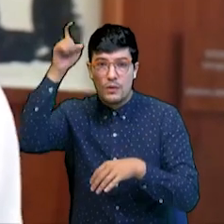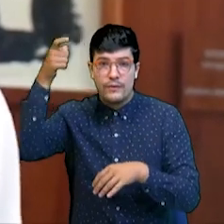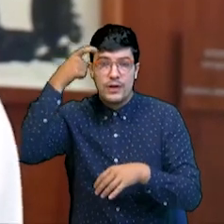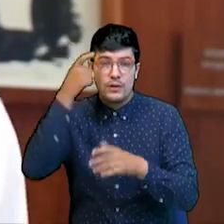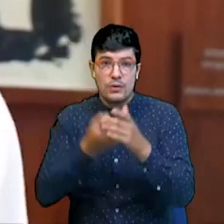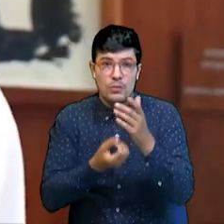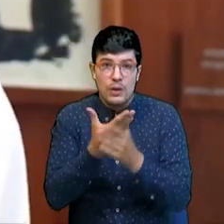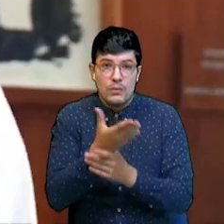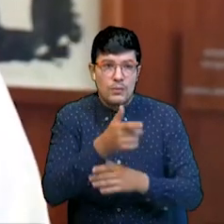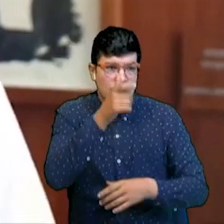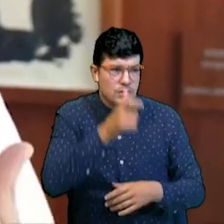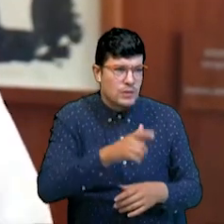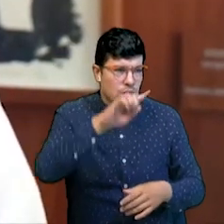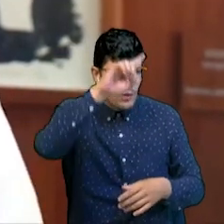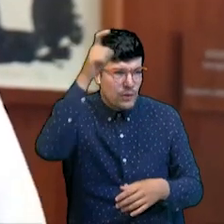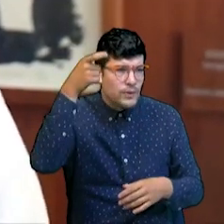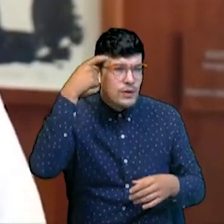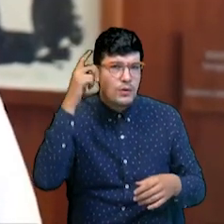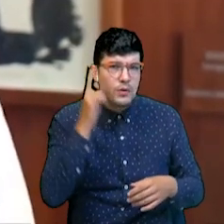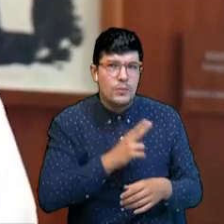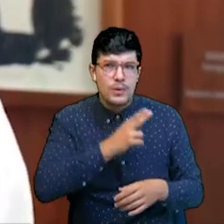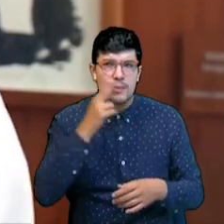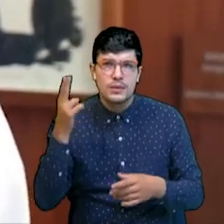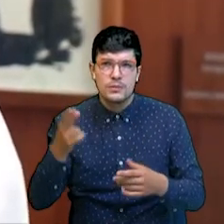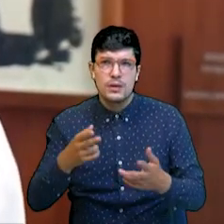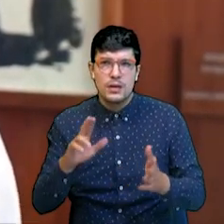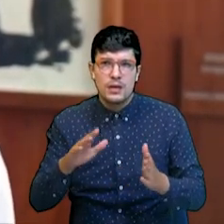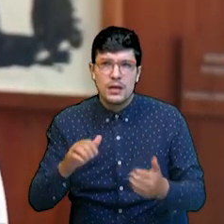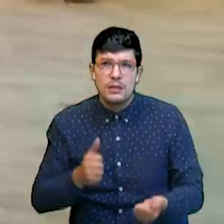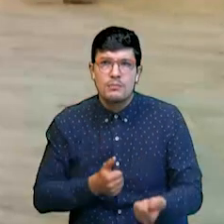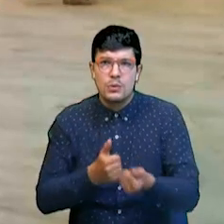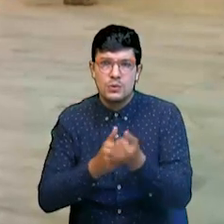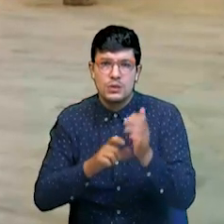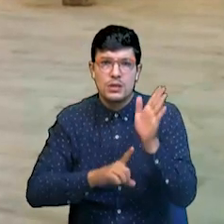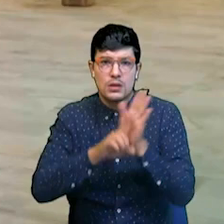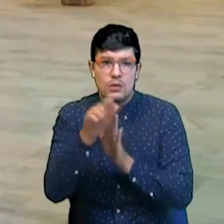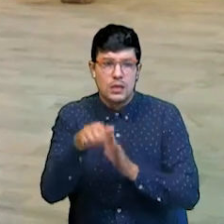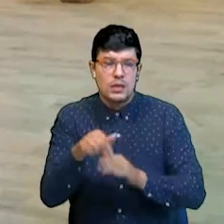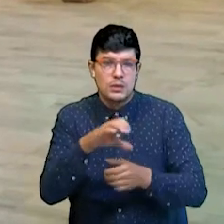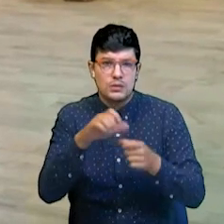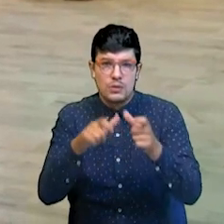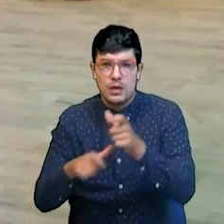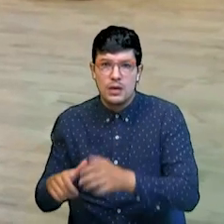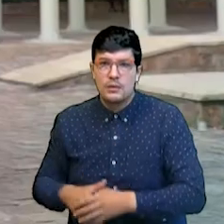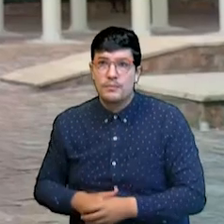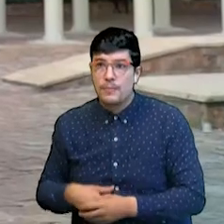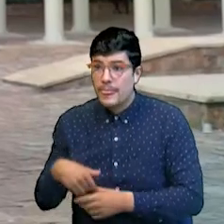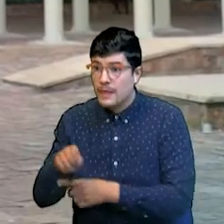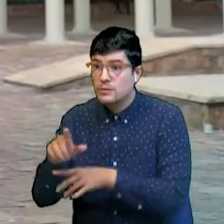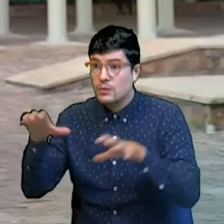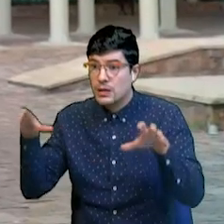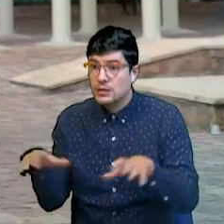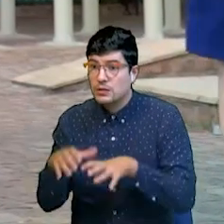gobierno comprometido, repito, con el progreso y el bienestar de todos los ciudadanos. La maratónica acción